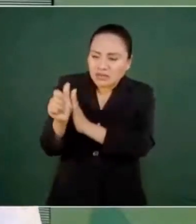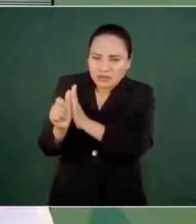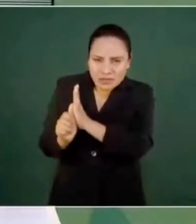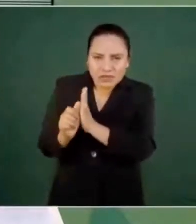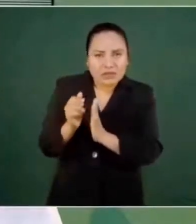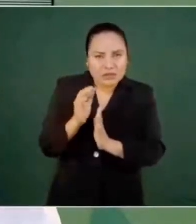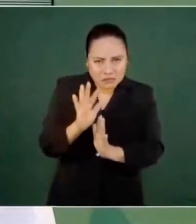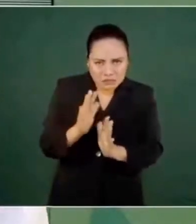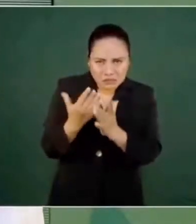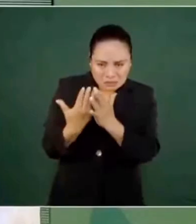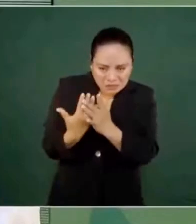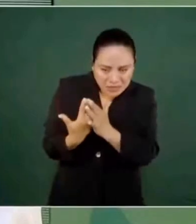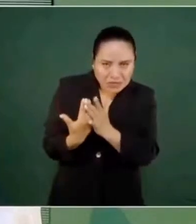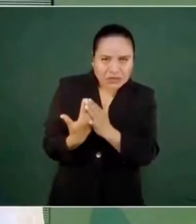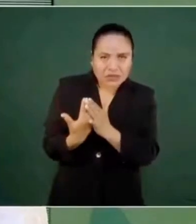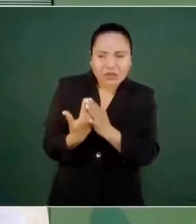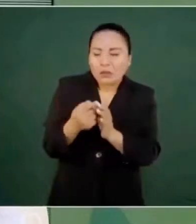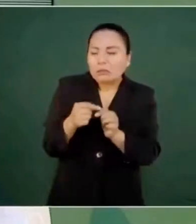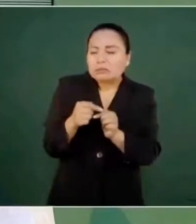ya falta poco,